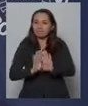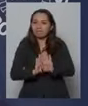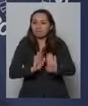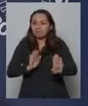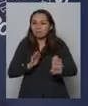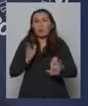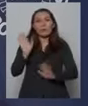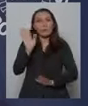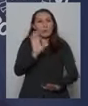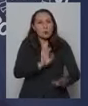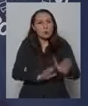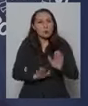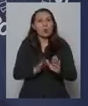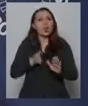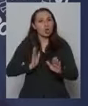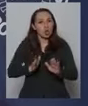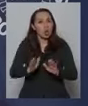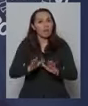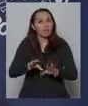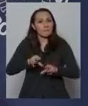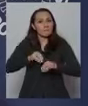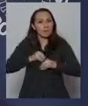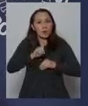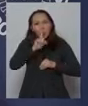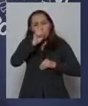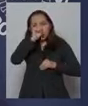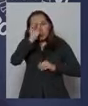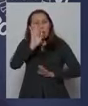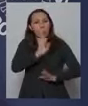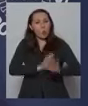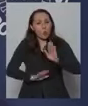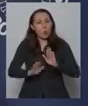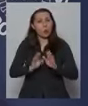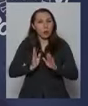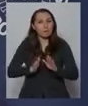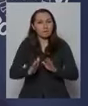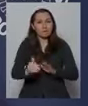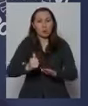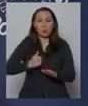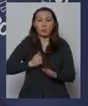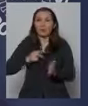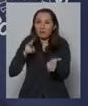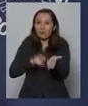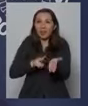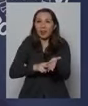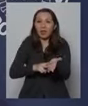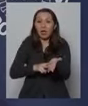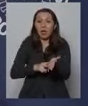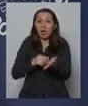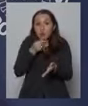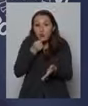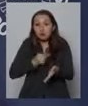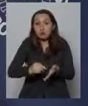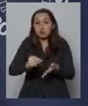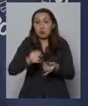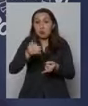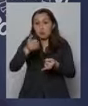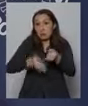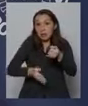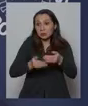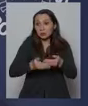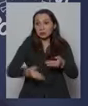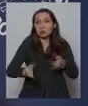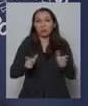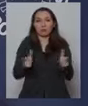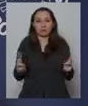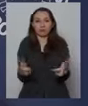mucho cuidado en seguir tomando estas medidas cuidadosamente para de verdad, en el corto plazo, poder